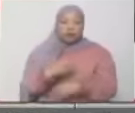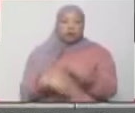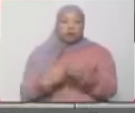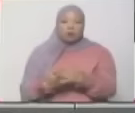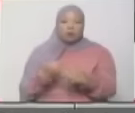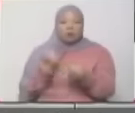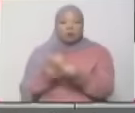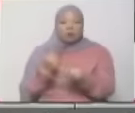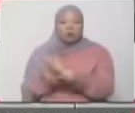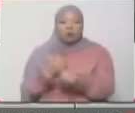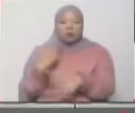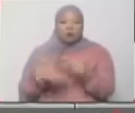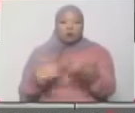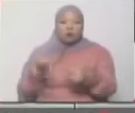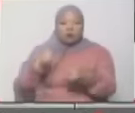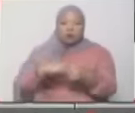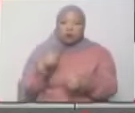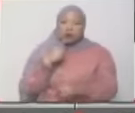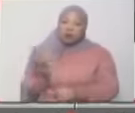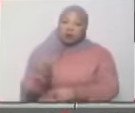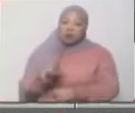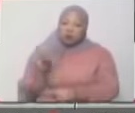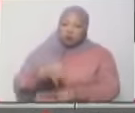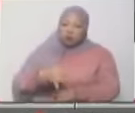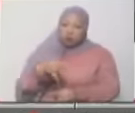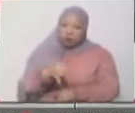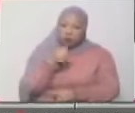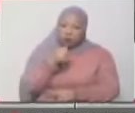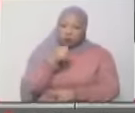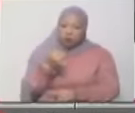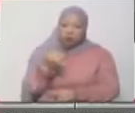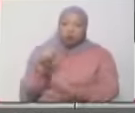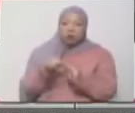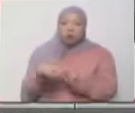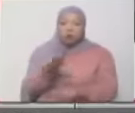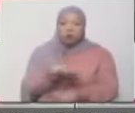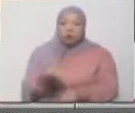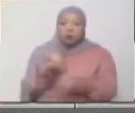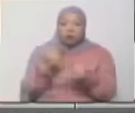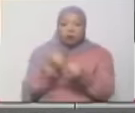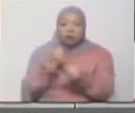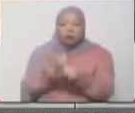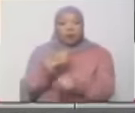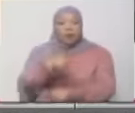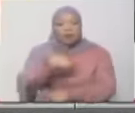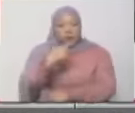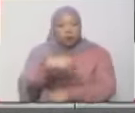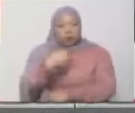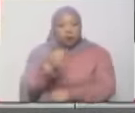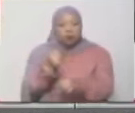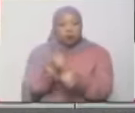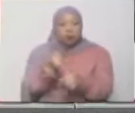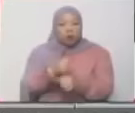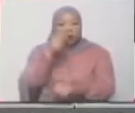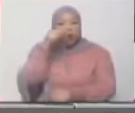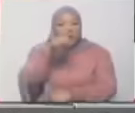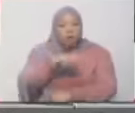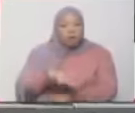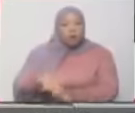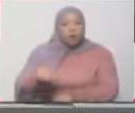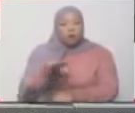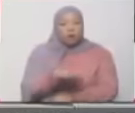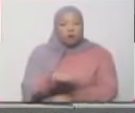hablo como el eje central, ¿verdad? El eje desde donde van a surgir las políticas para formar a un pueblo,